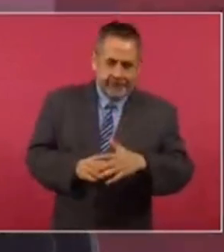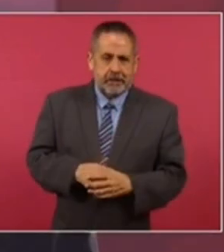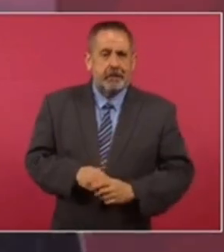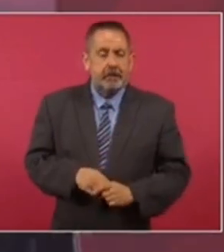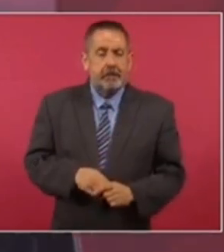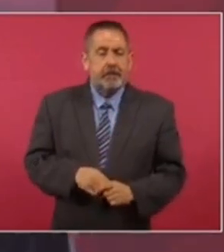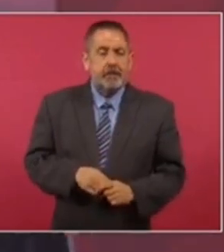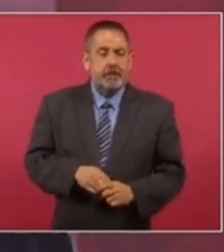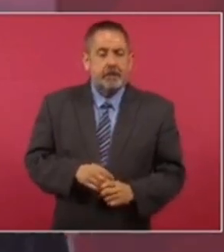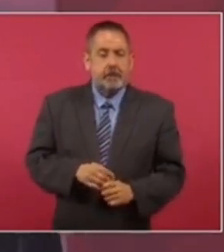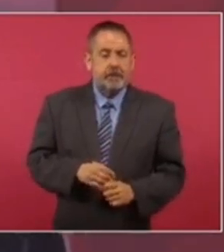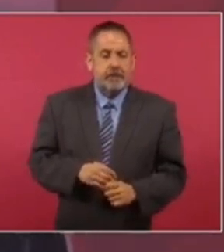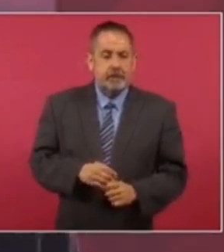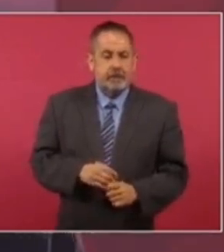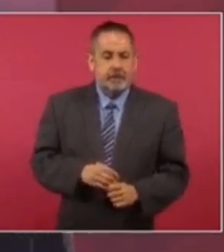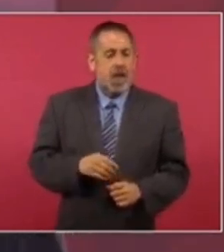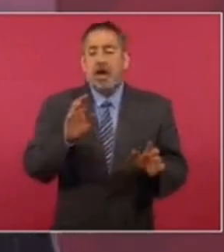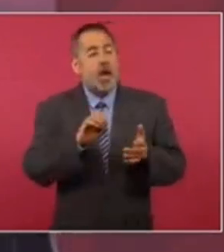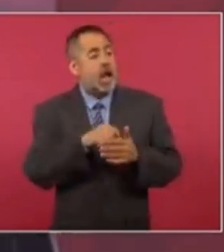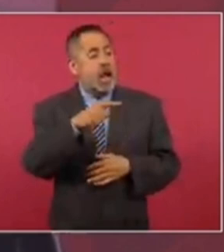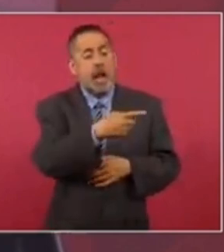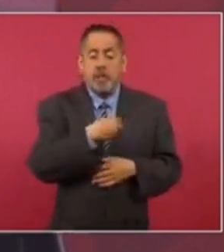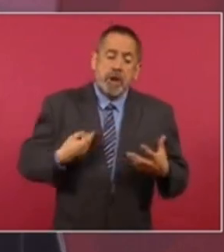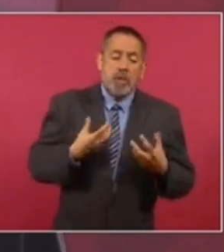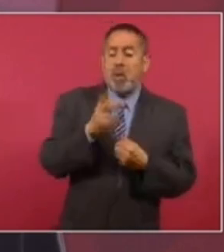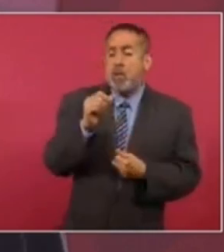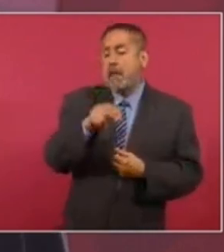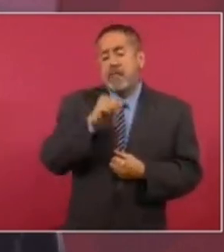no es militante del PAN.